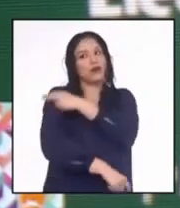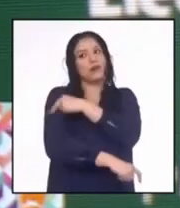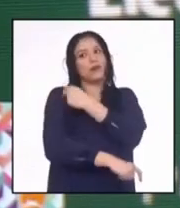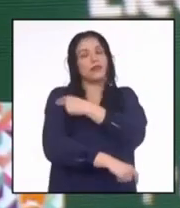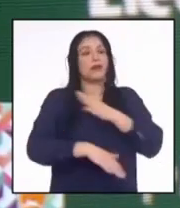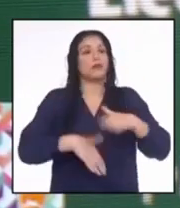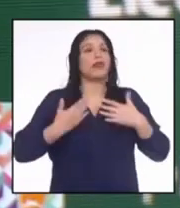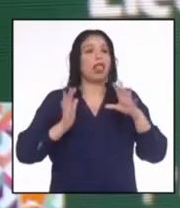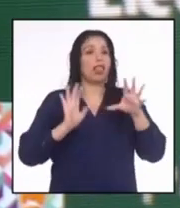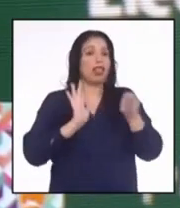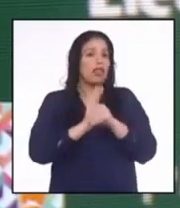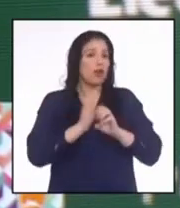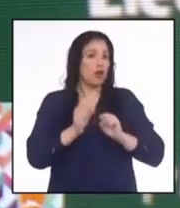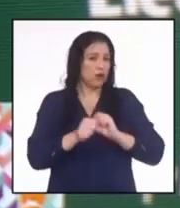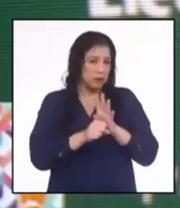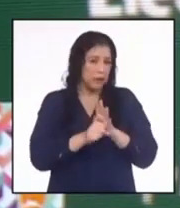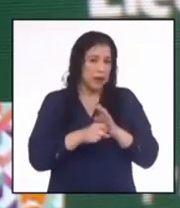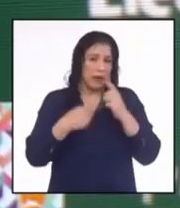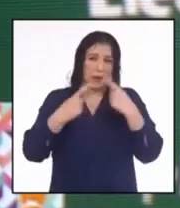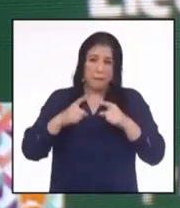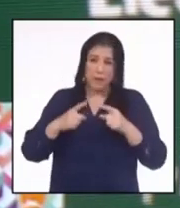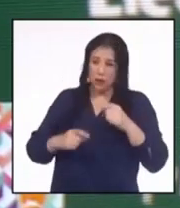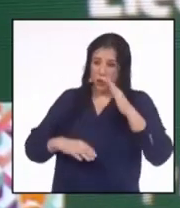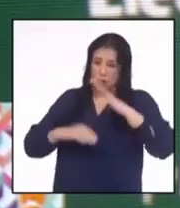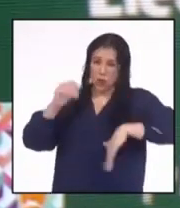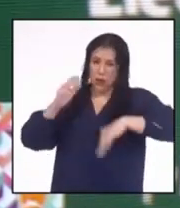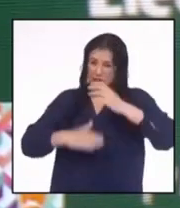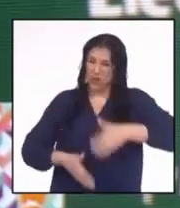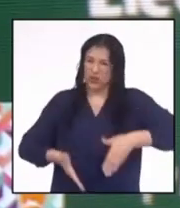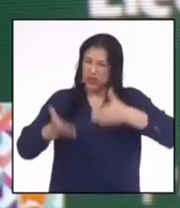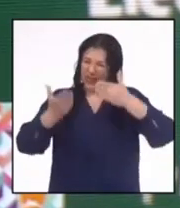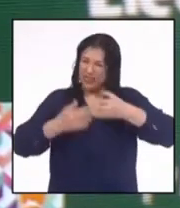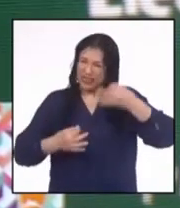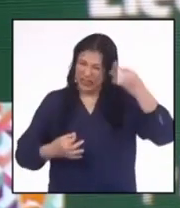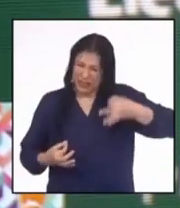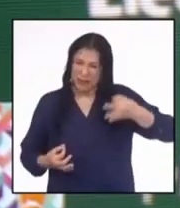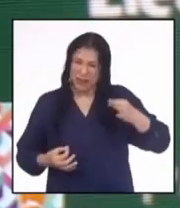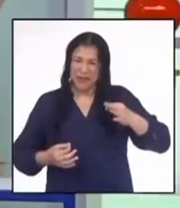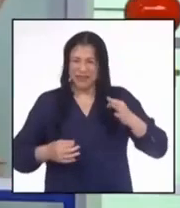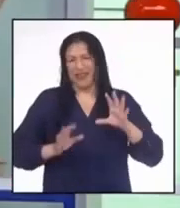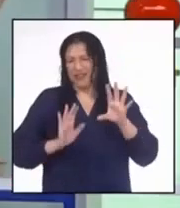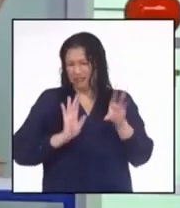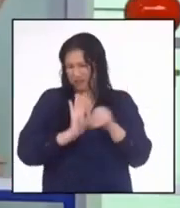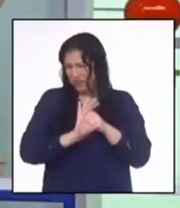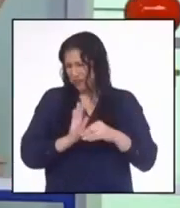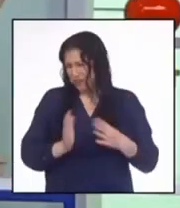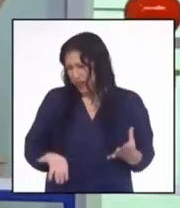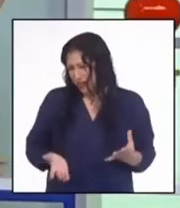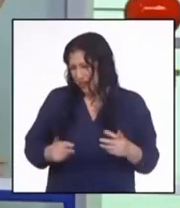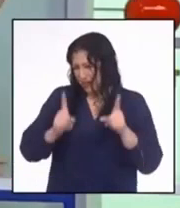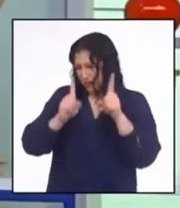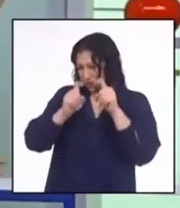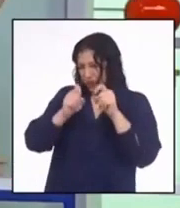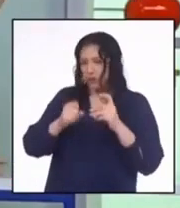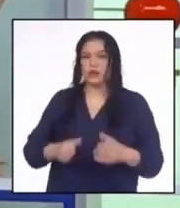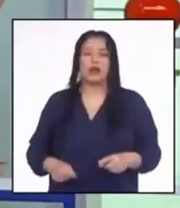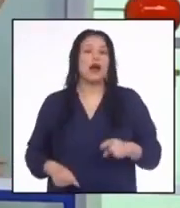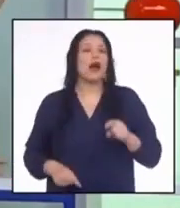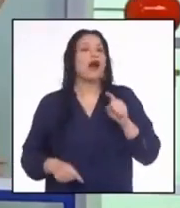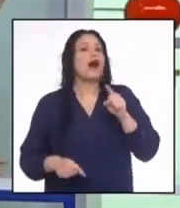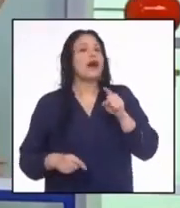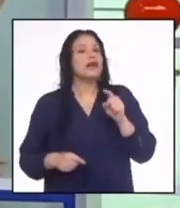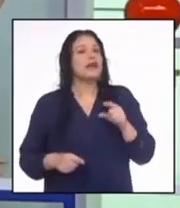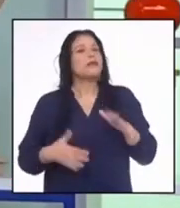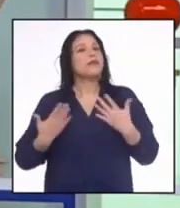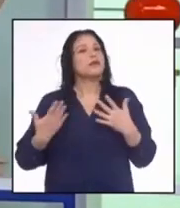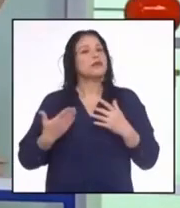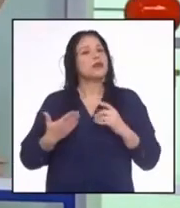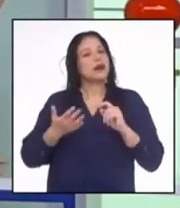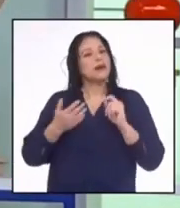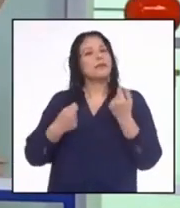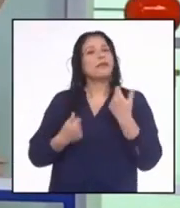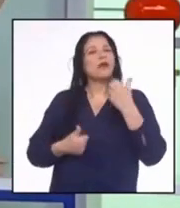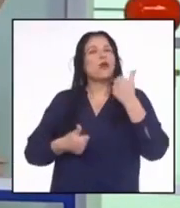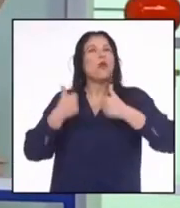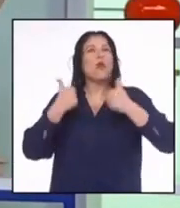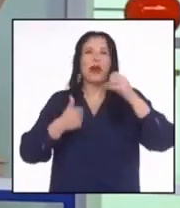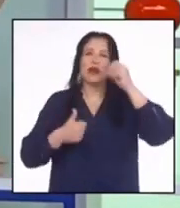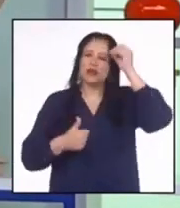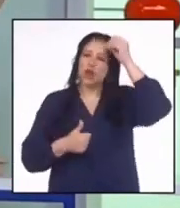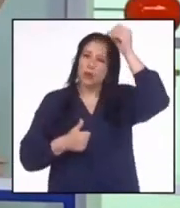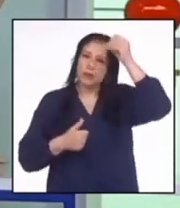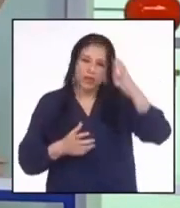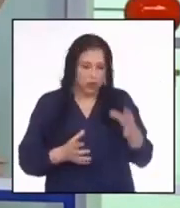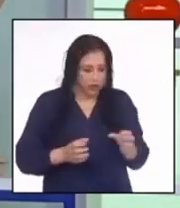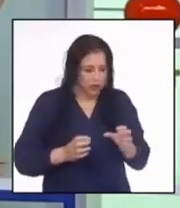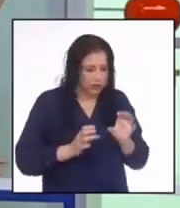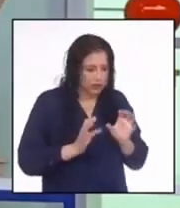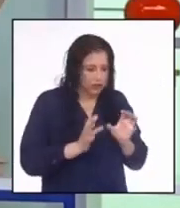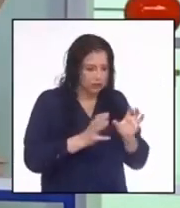contagiarse, pero ¿realmente la construcción de un hospital causará los contagios? Allí entonces vamos apuntando a las posiciones de cada